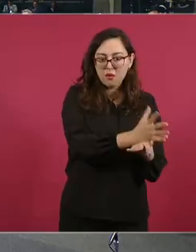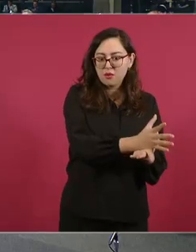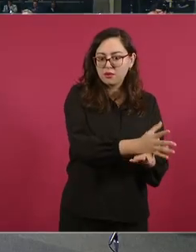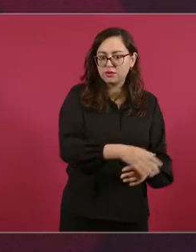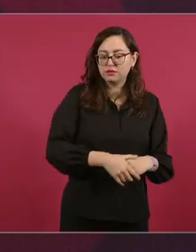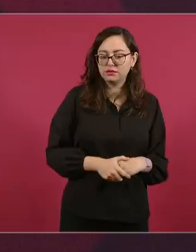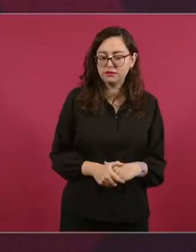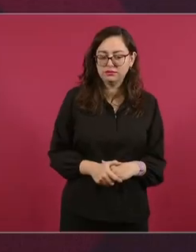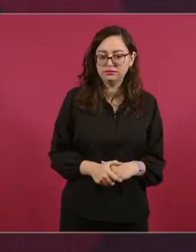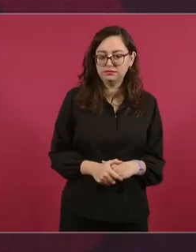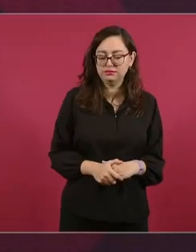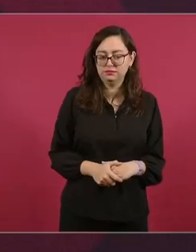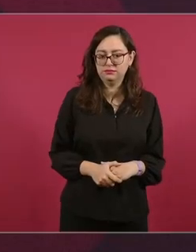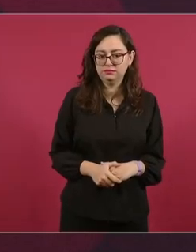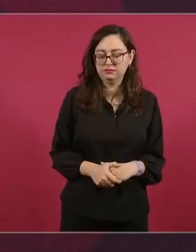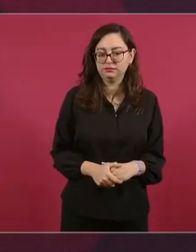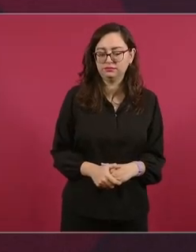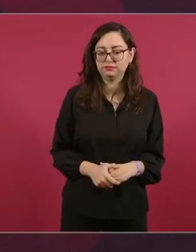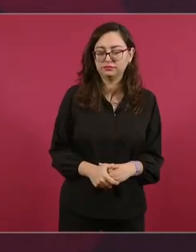Era para